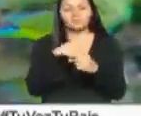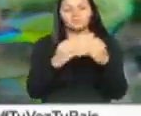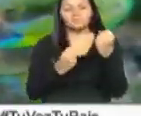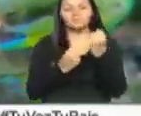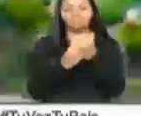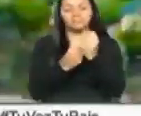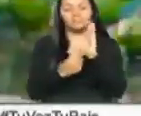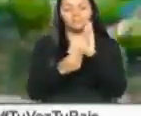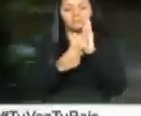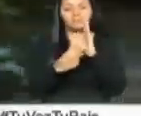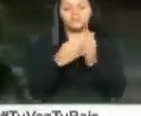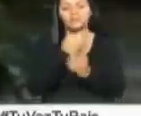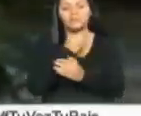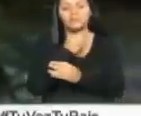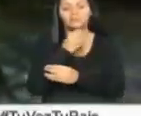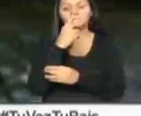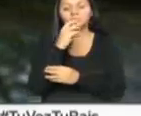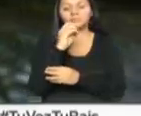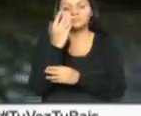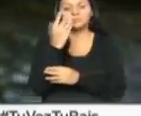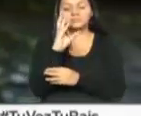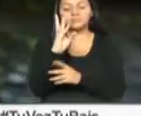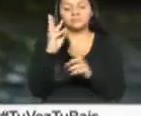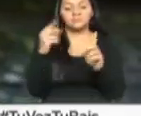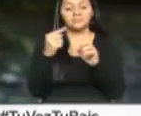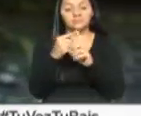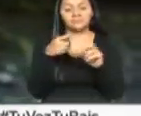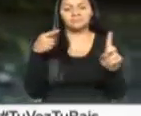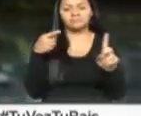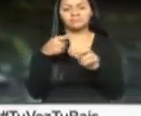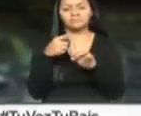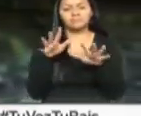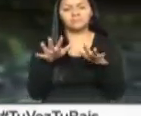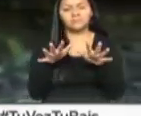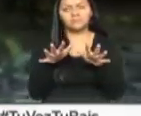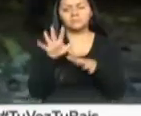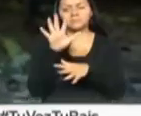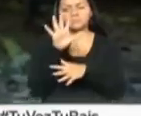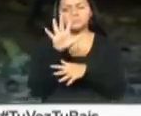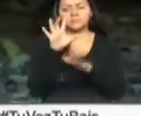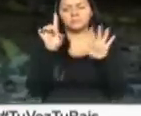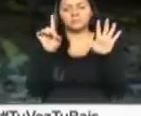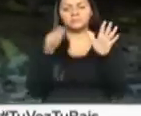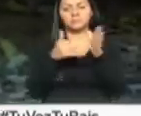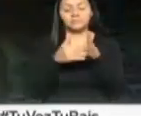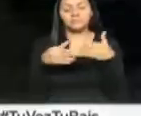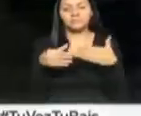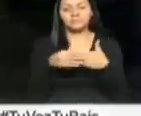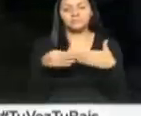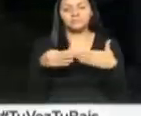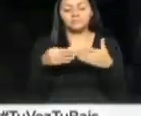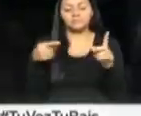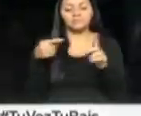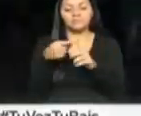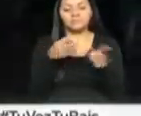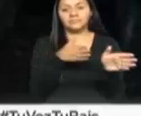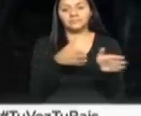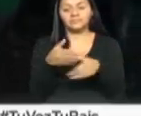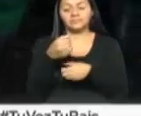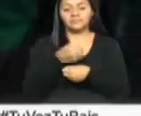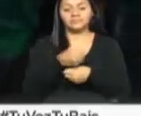y presentó en agosto de 2016, tras destinar alrededor de $56,000 para su ejecución